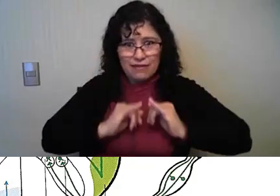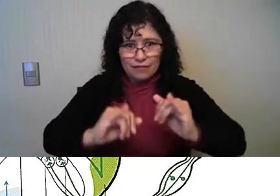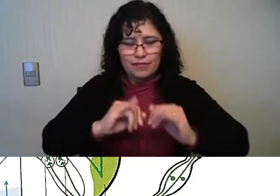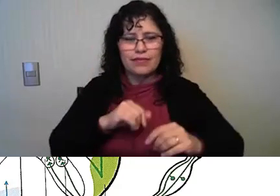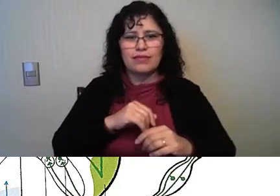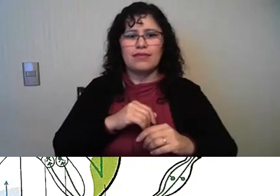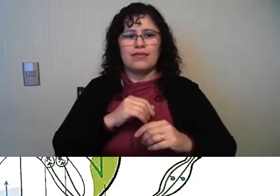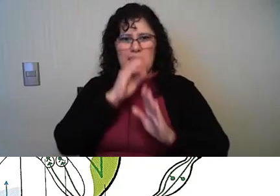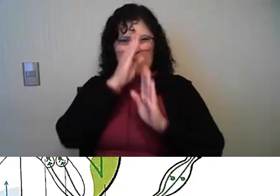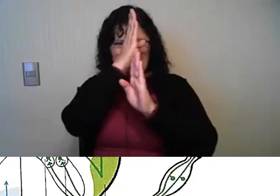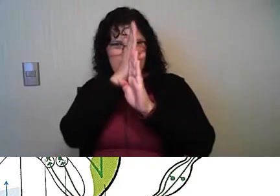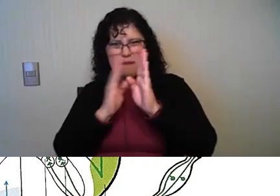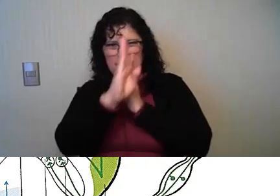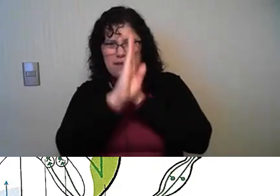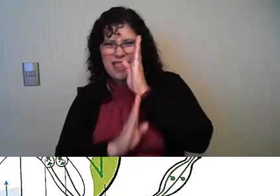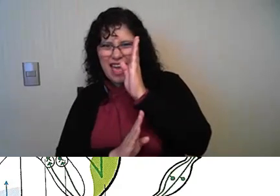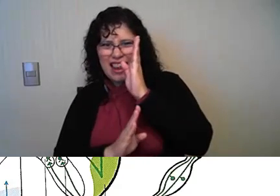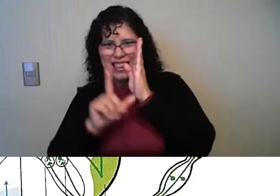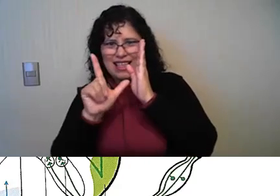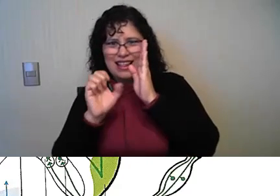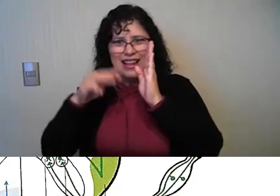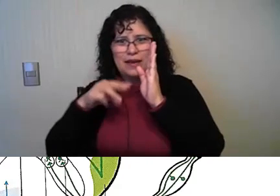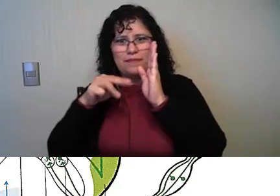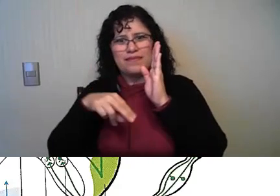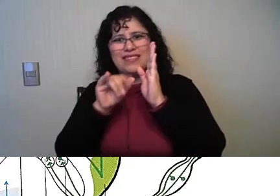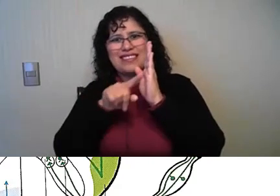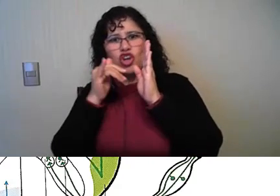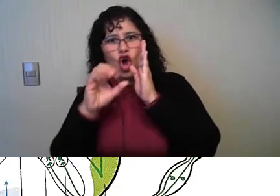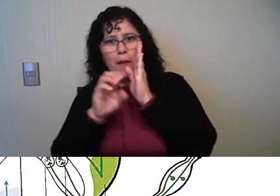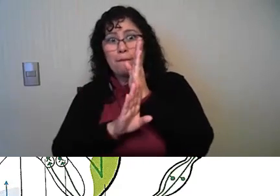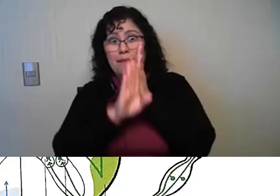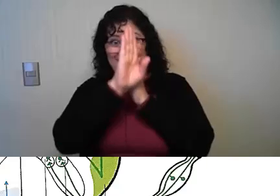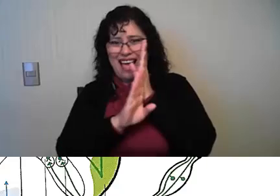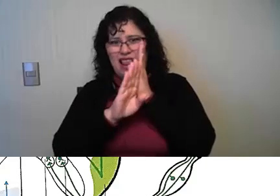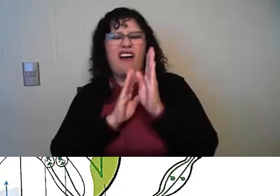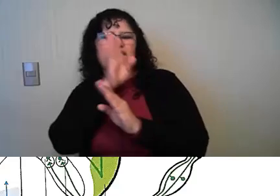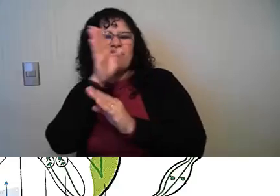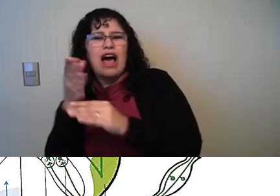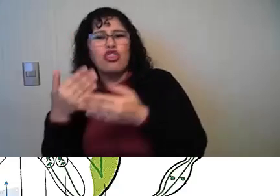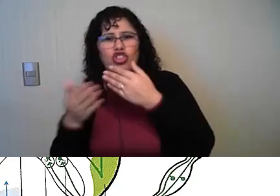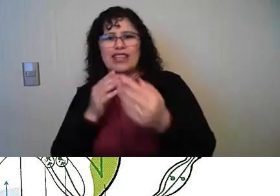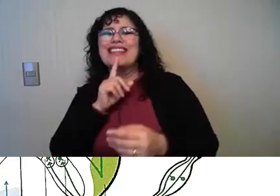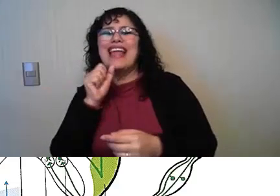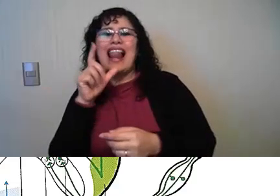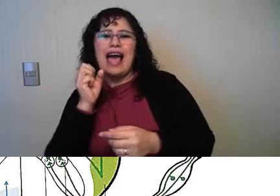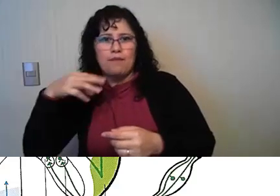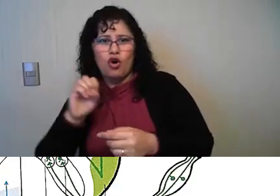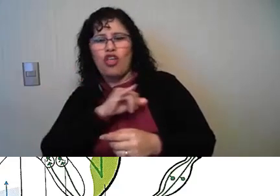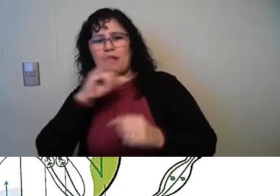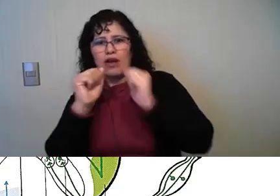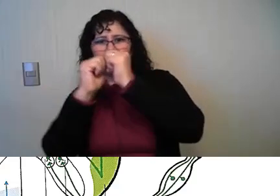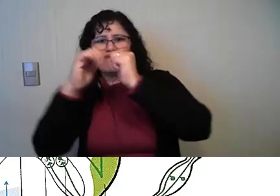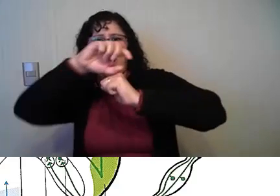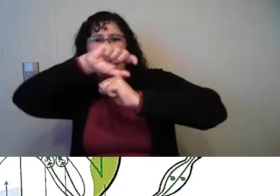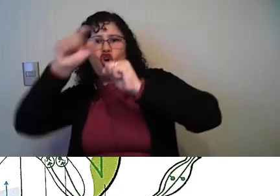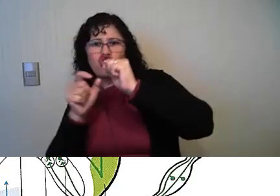medial, proveniente del cordón posterior, va hacia el tálamo y luego hacia la corteza. Por tanto,